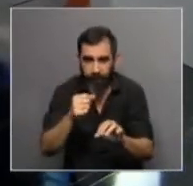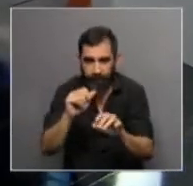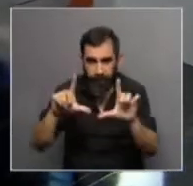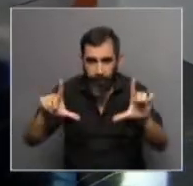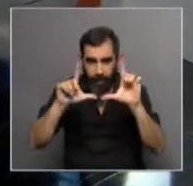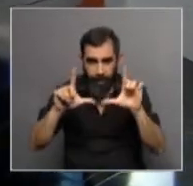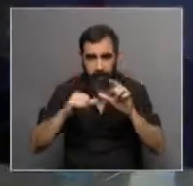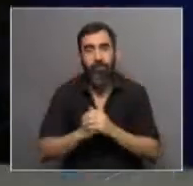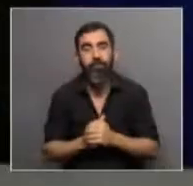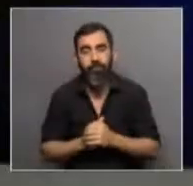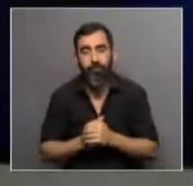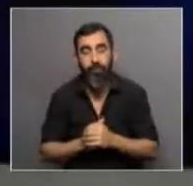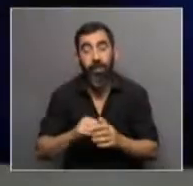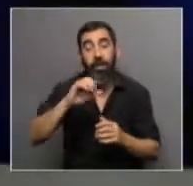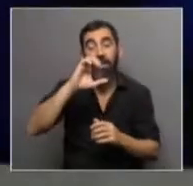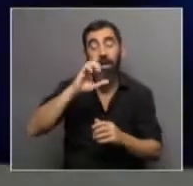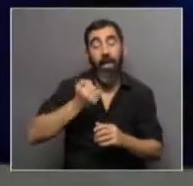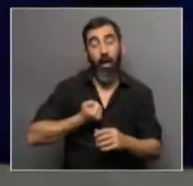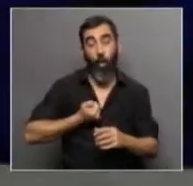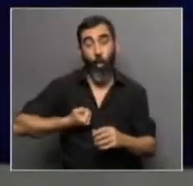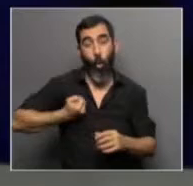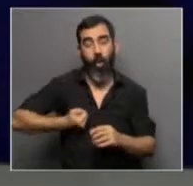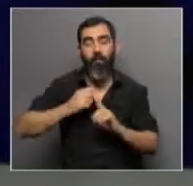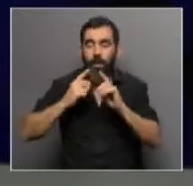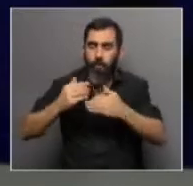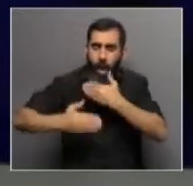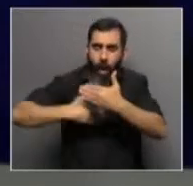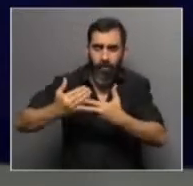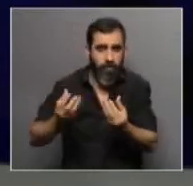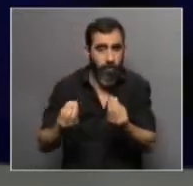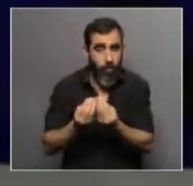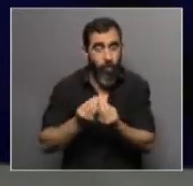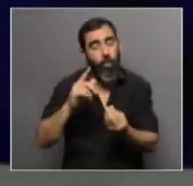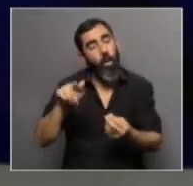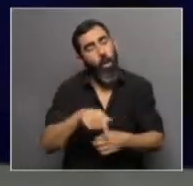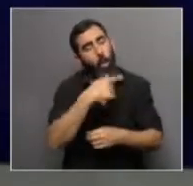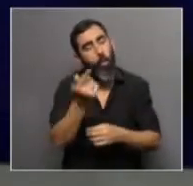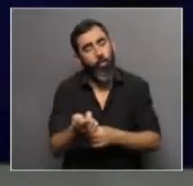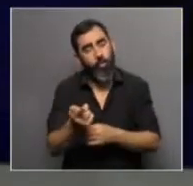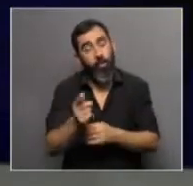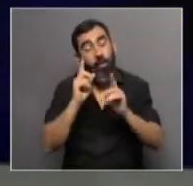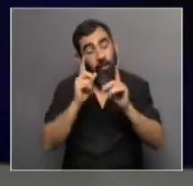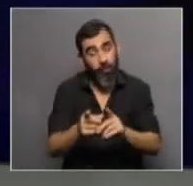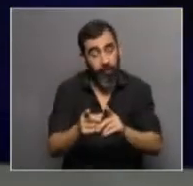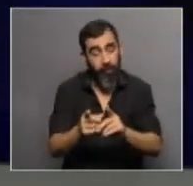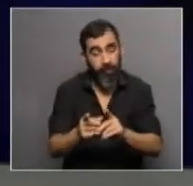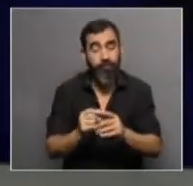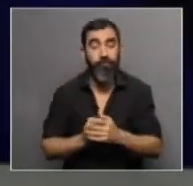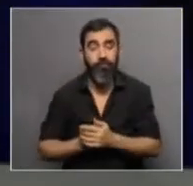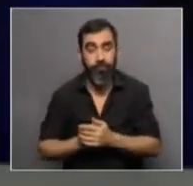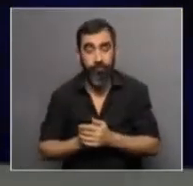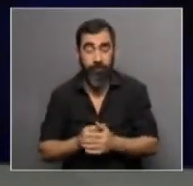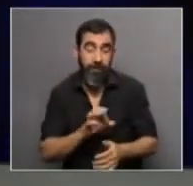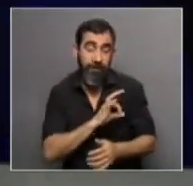imágenes. La ecografía también ha avanzado mucho, y el otro examen paraclínico que también